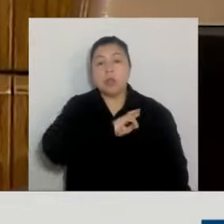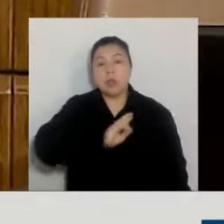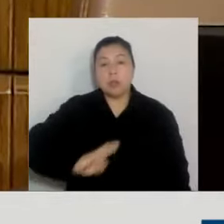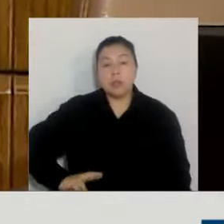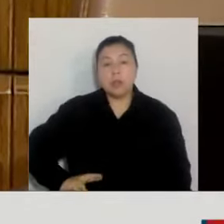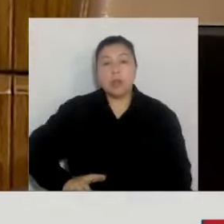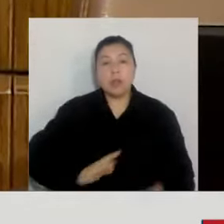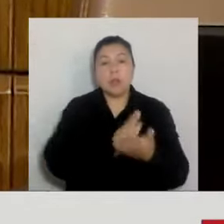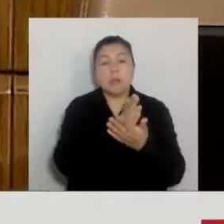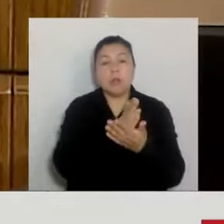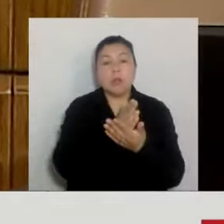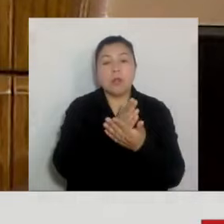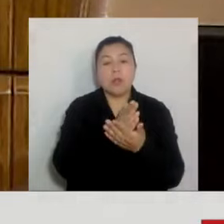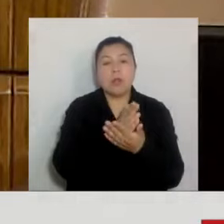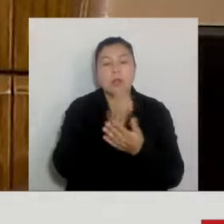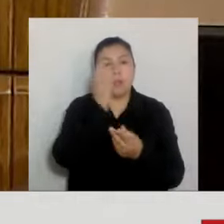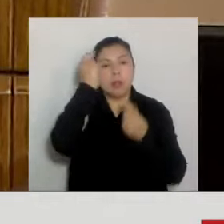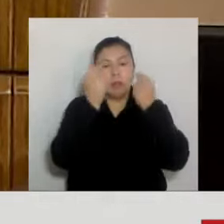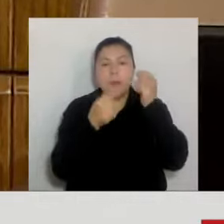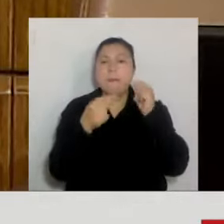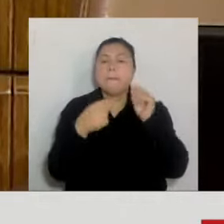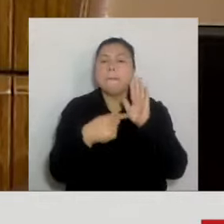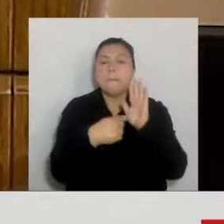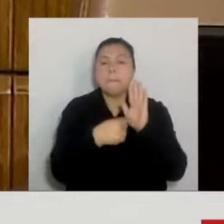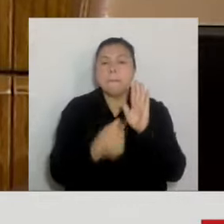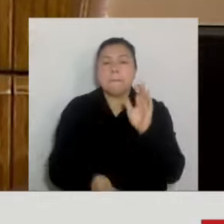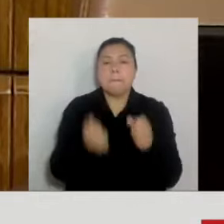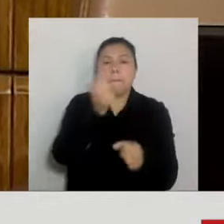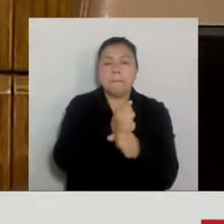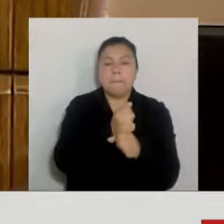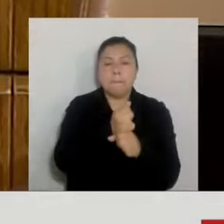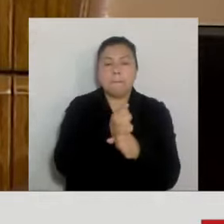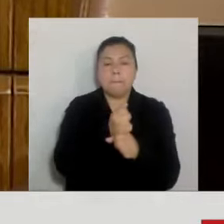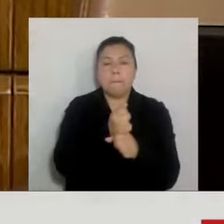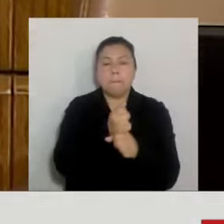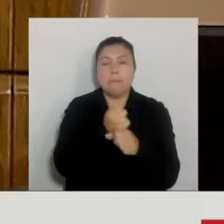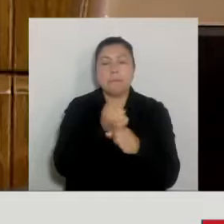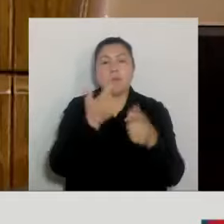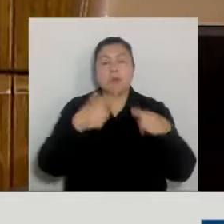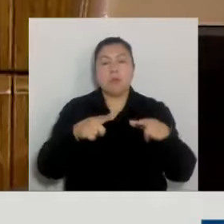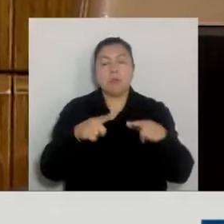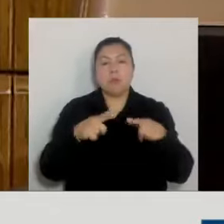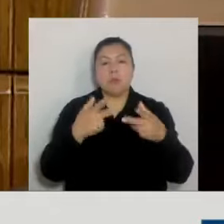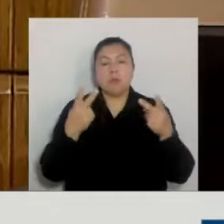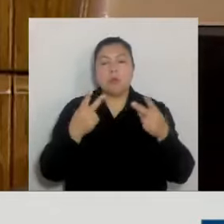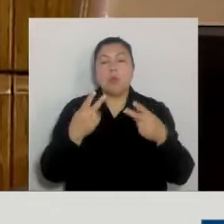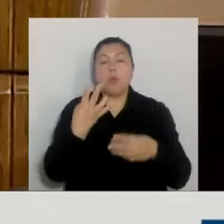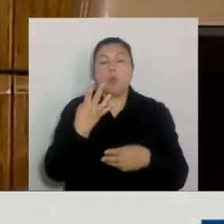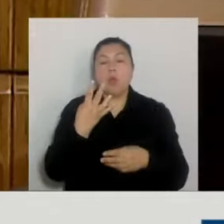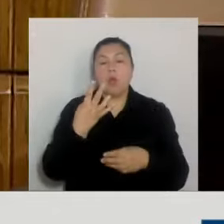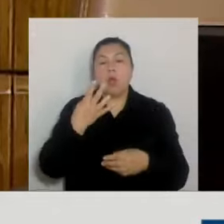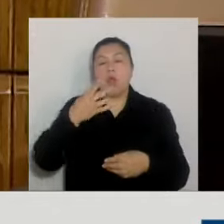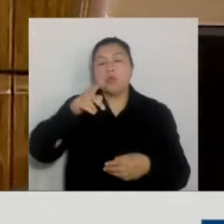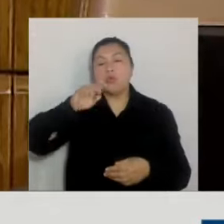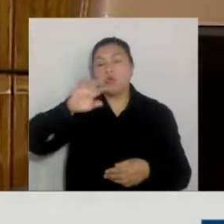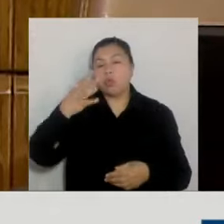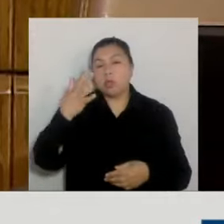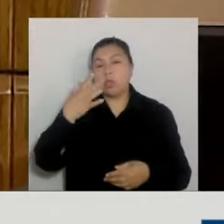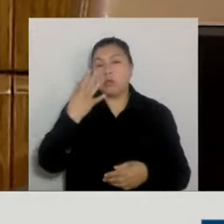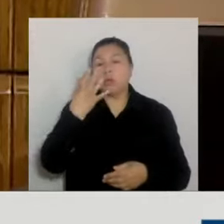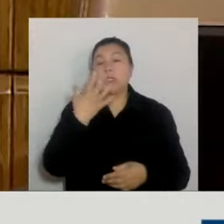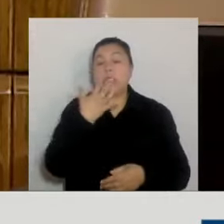una terna propuesta en cada cargo por parte de la alta dirección pública con su voto favorable de 45 de los durarán 5 años en su